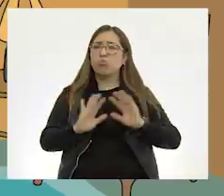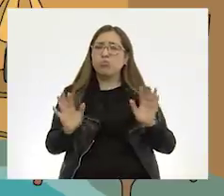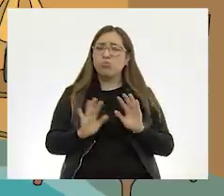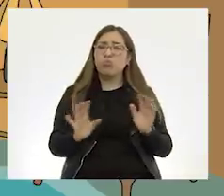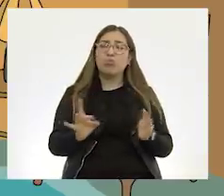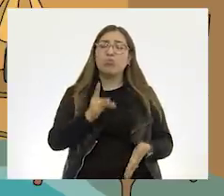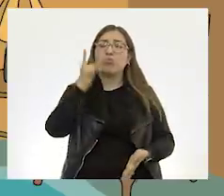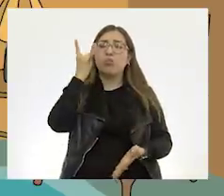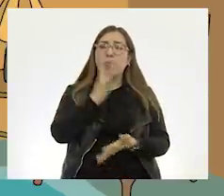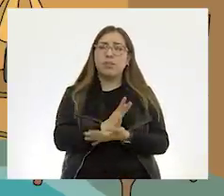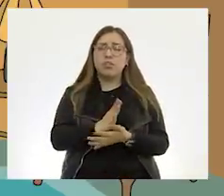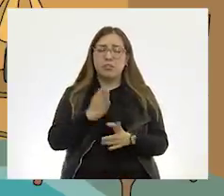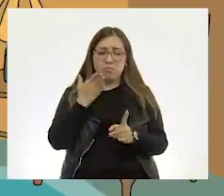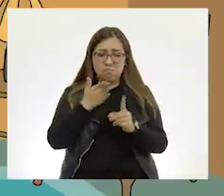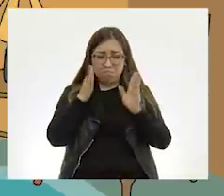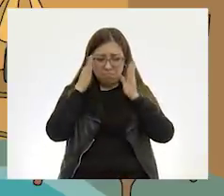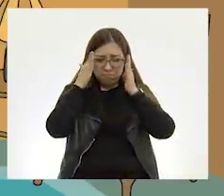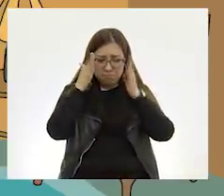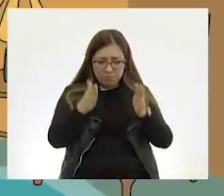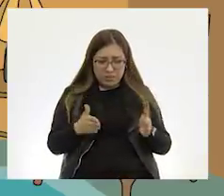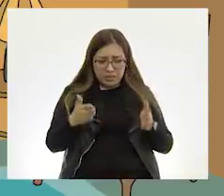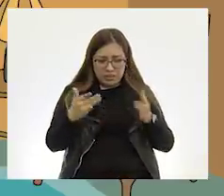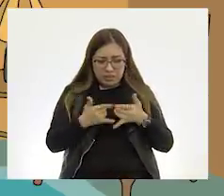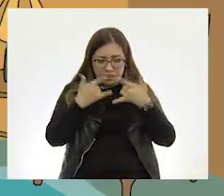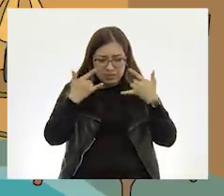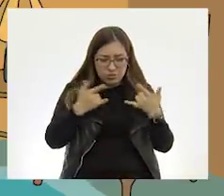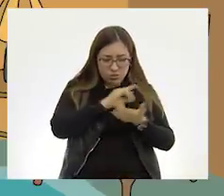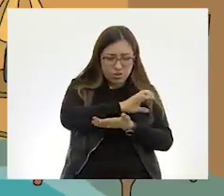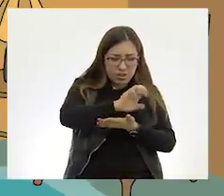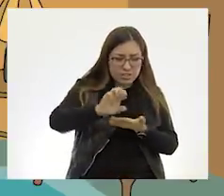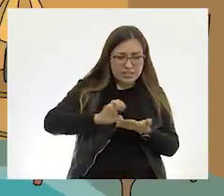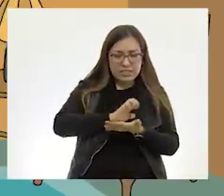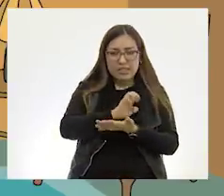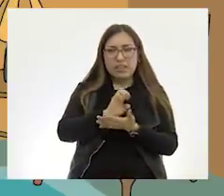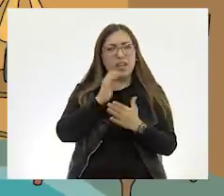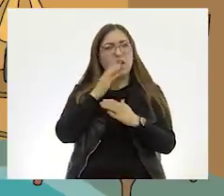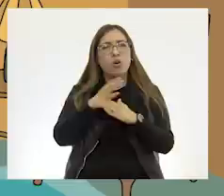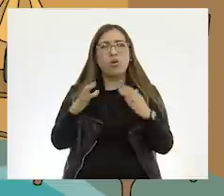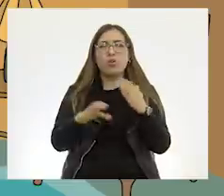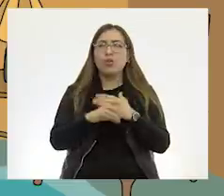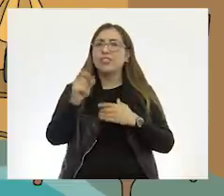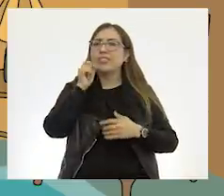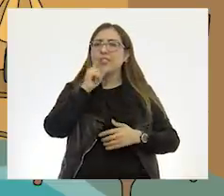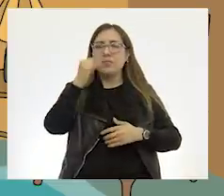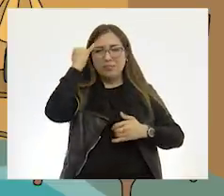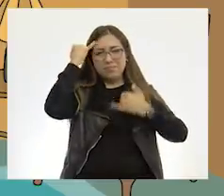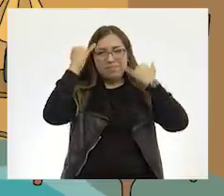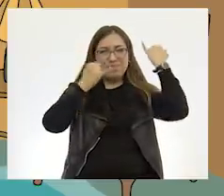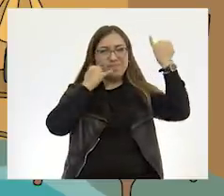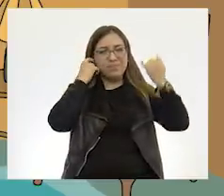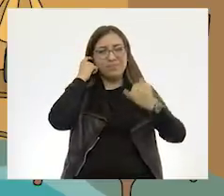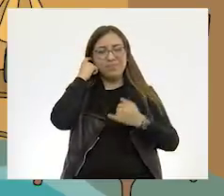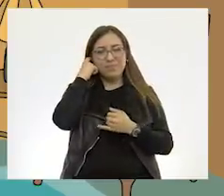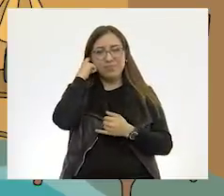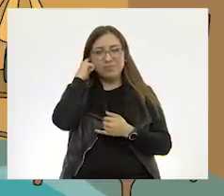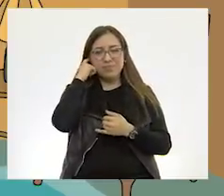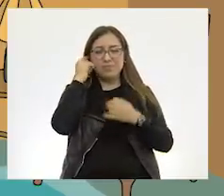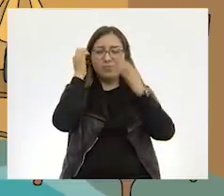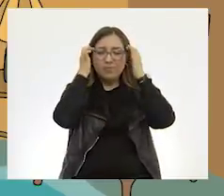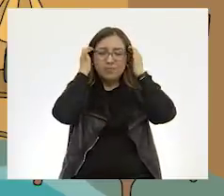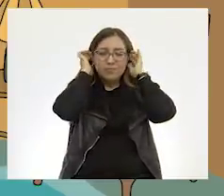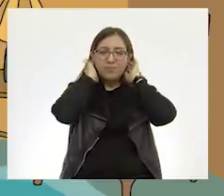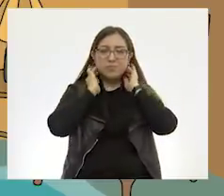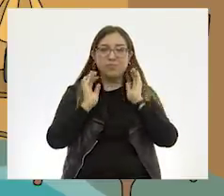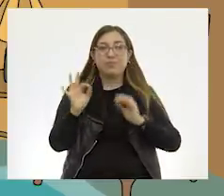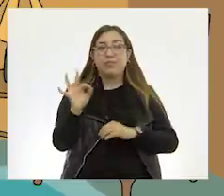enfocar en una escena, una historia, y además pues potencia la imaginación con ideas, pues de alguna manera se